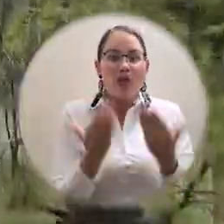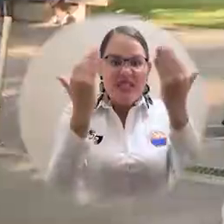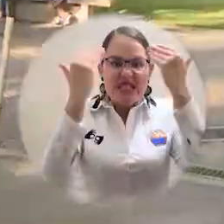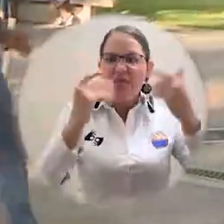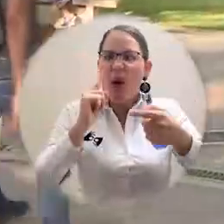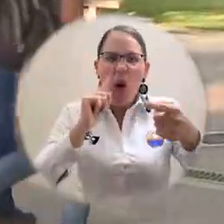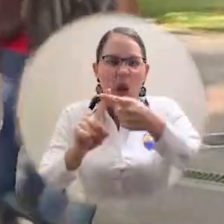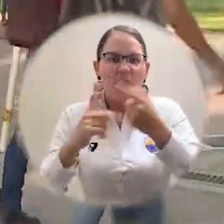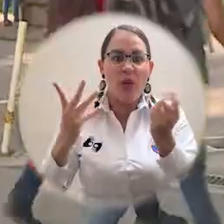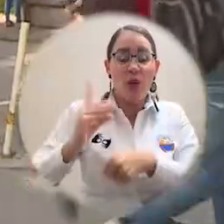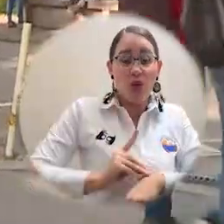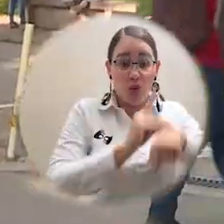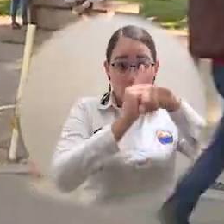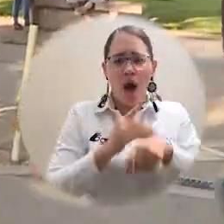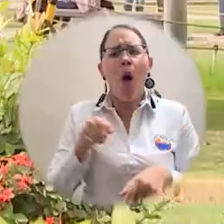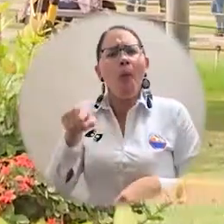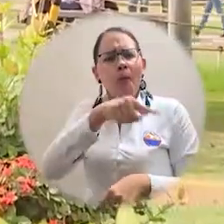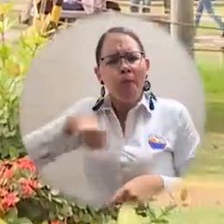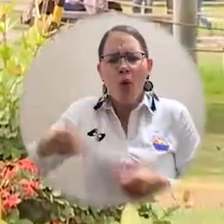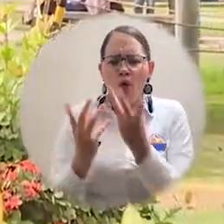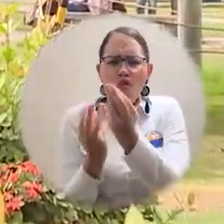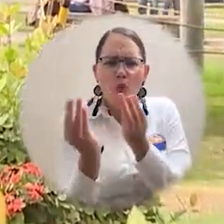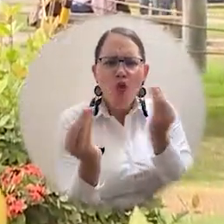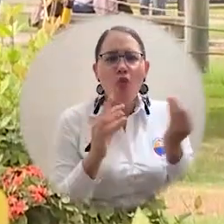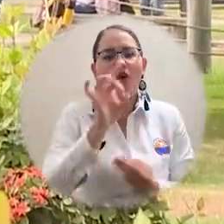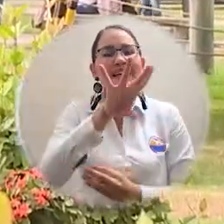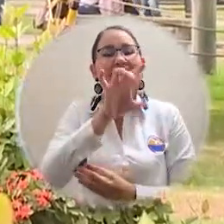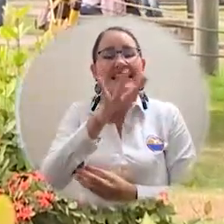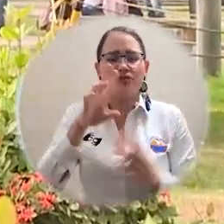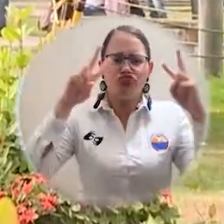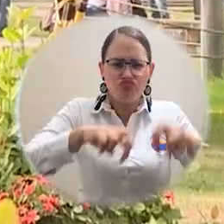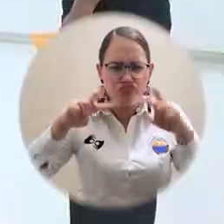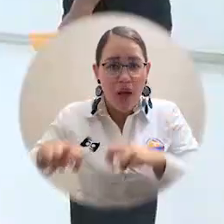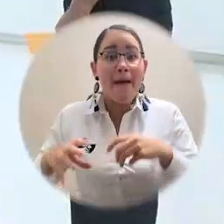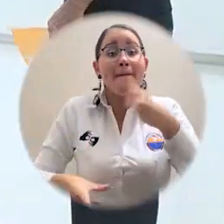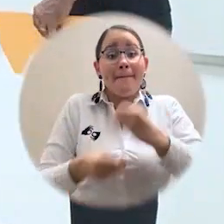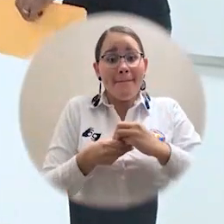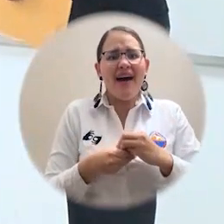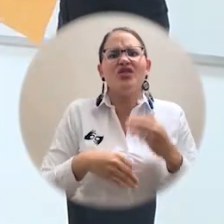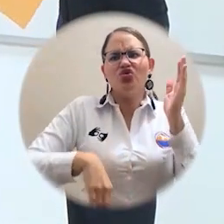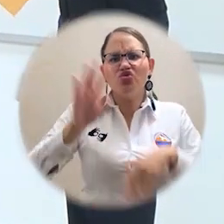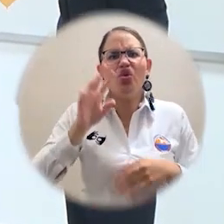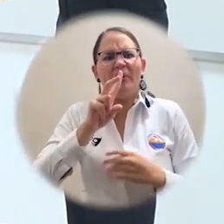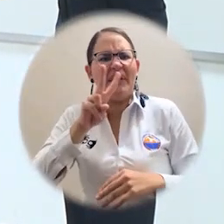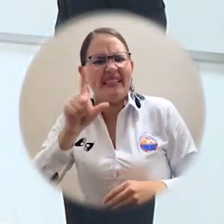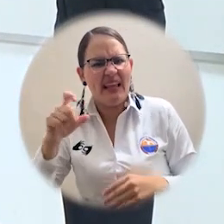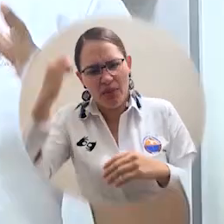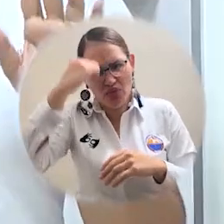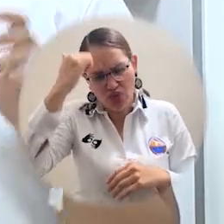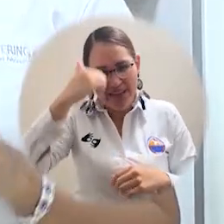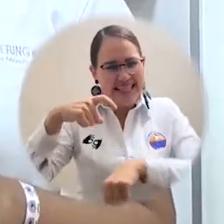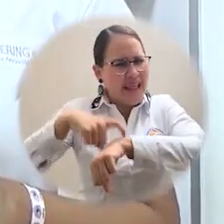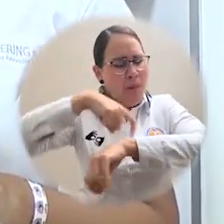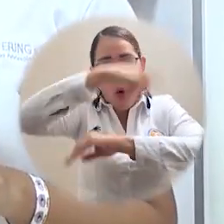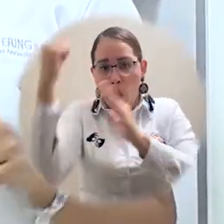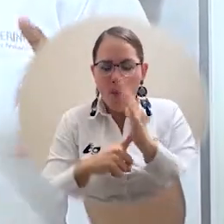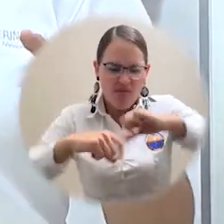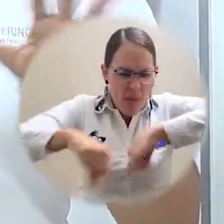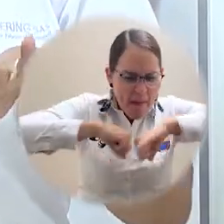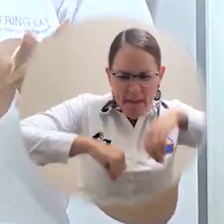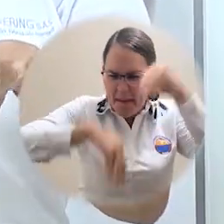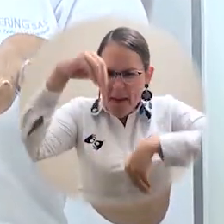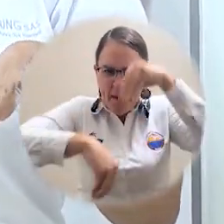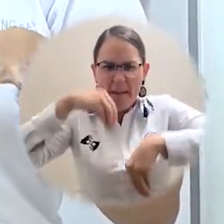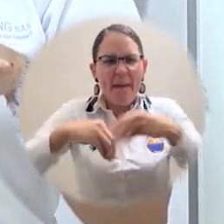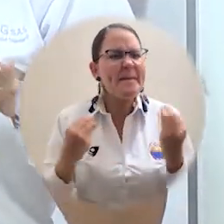4 de las 6 facultades de la universidad, a través de la participación de 15 grupos de investigación y de 26 docentes de tiempo completo, con el que